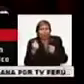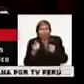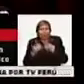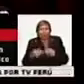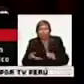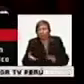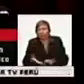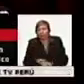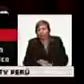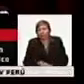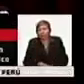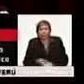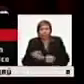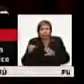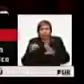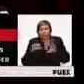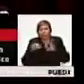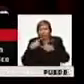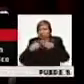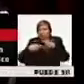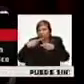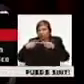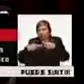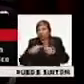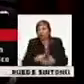corrupción como un hecho cotidiano.